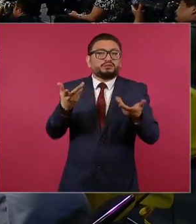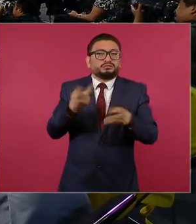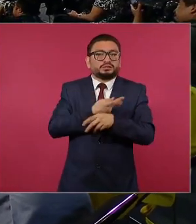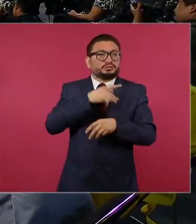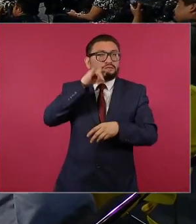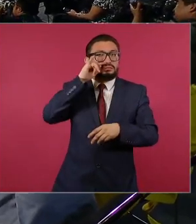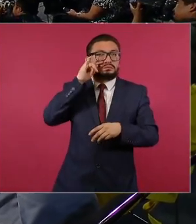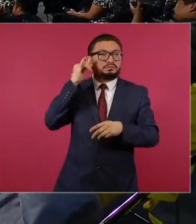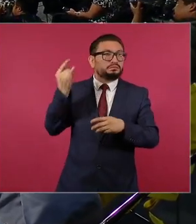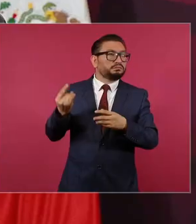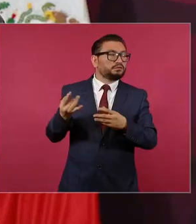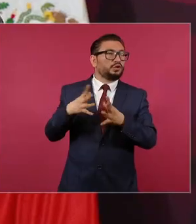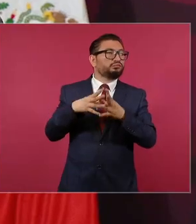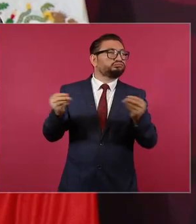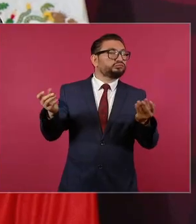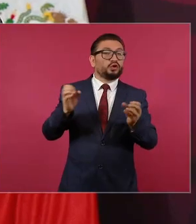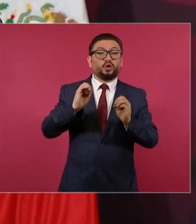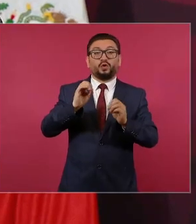ni se les reconoce.